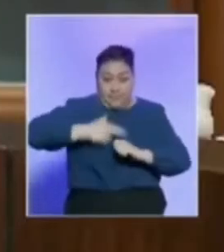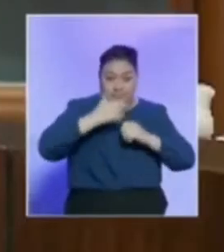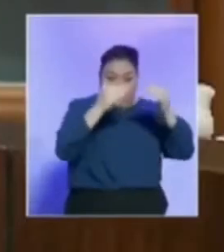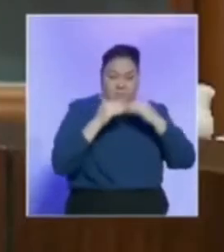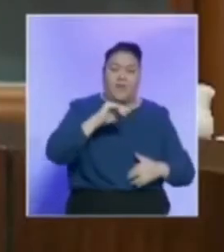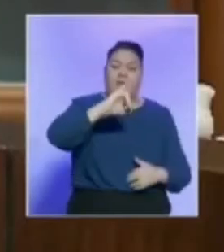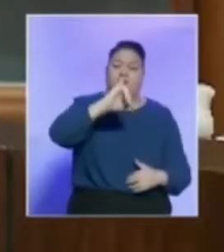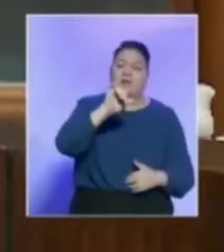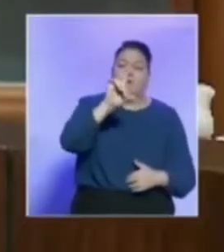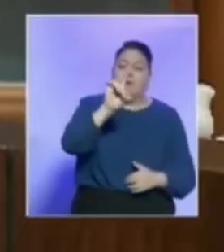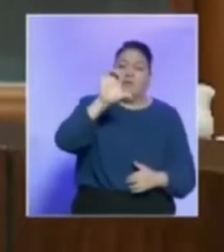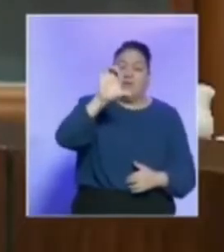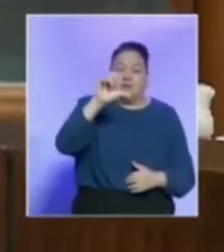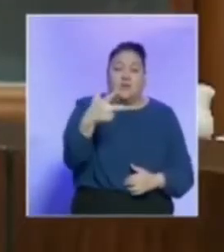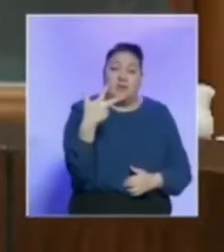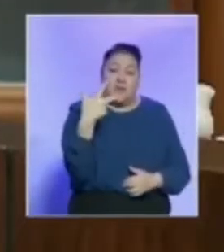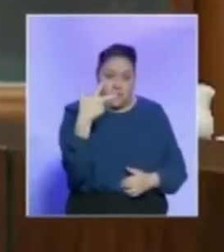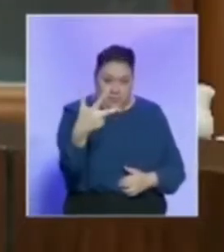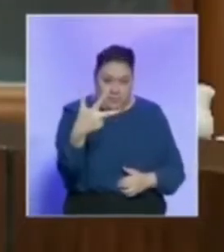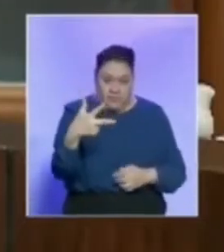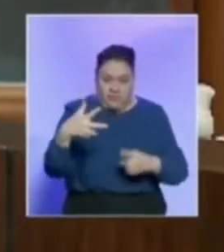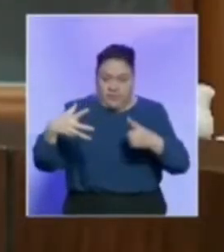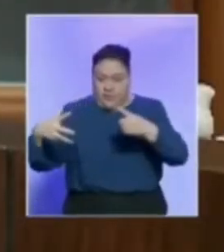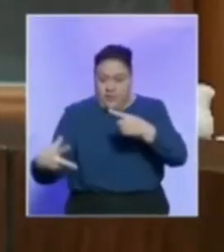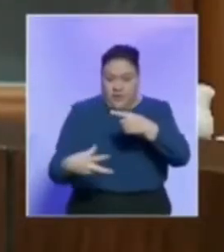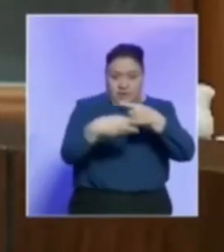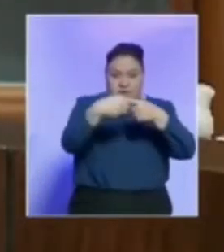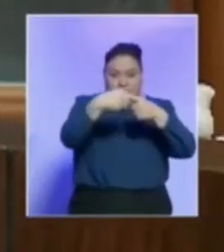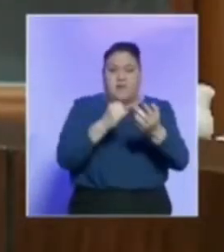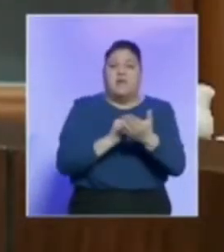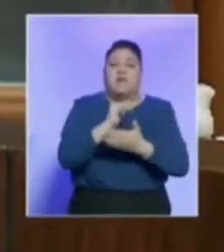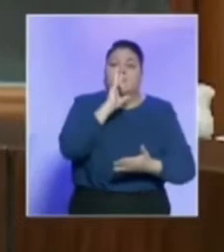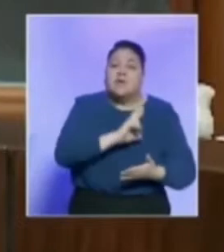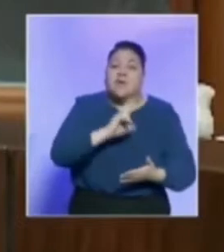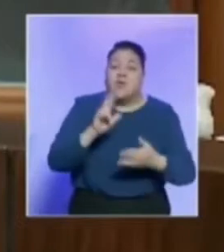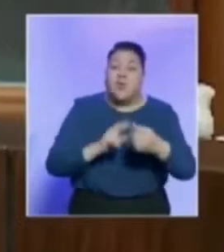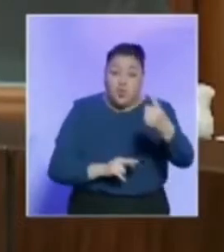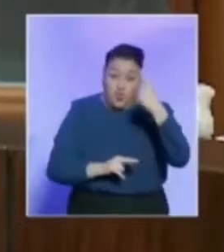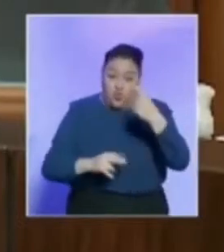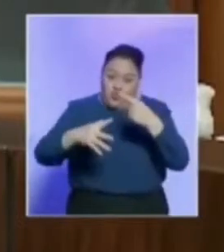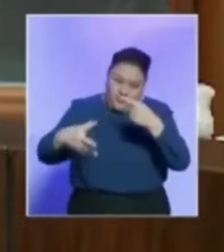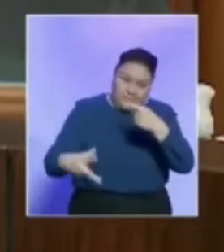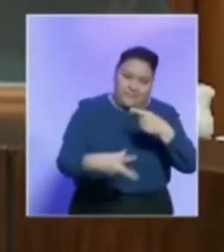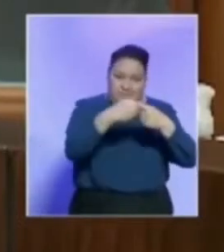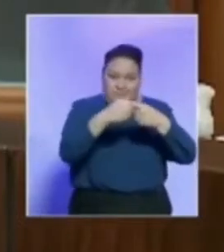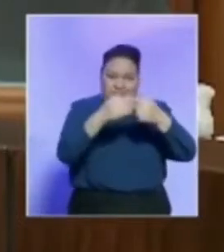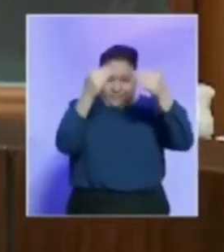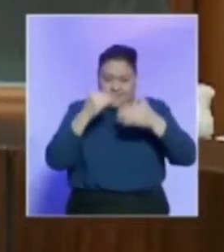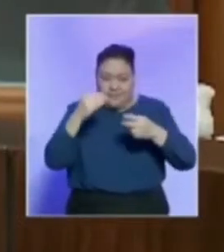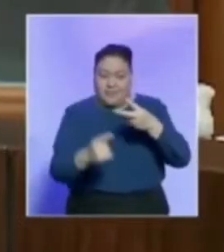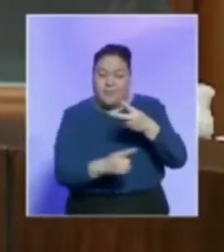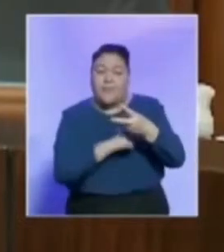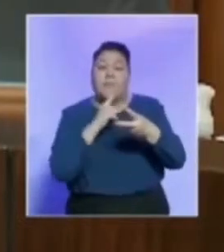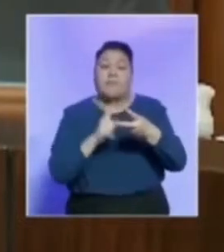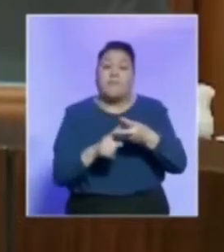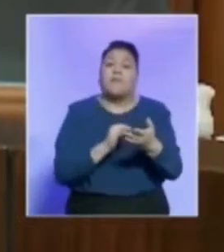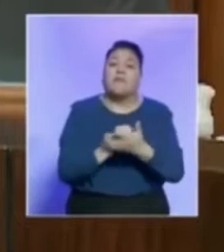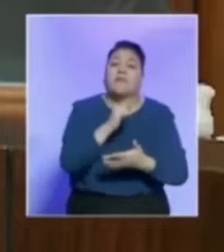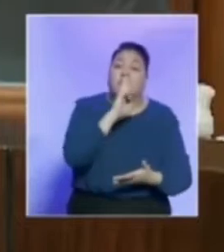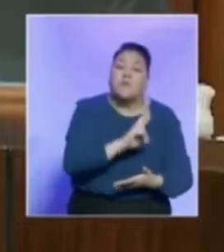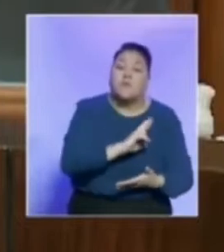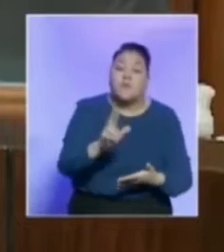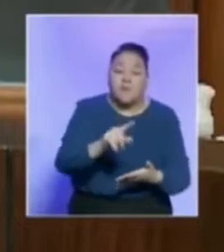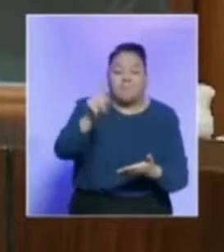menos de 24 horas, es decir, el día de hoy, todo tendría que reanudarse. ¿Reanudarse qué cosa? El proceso